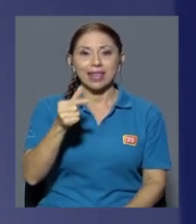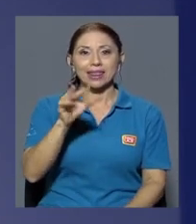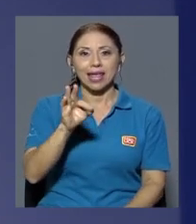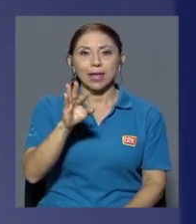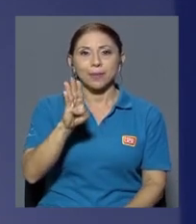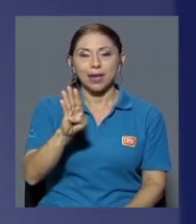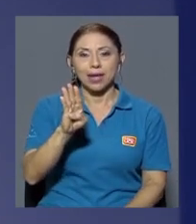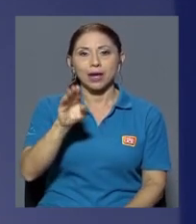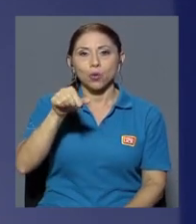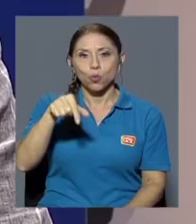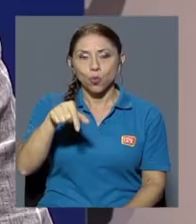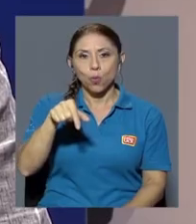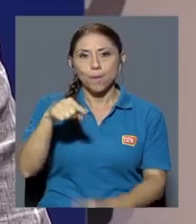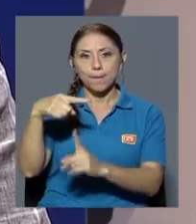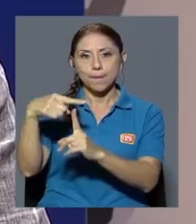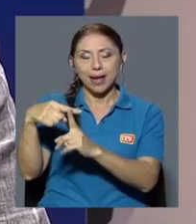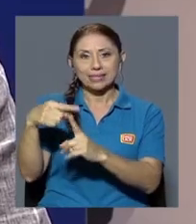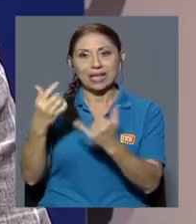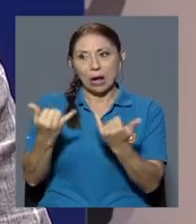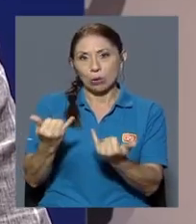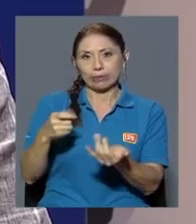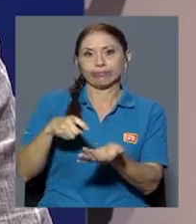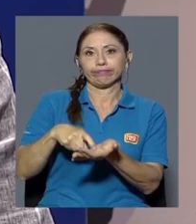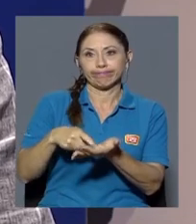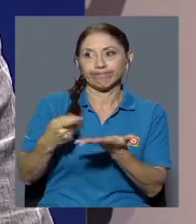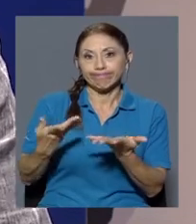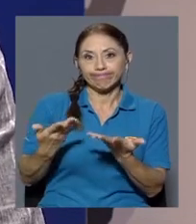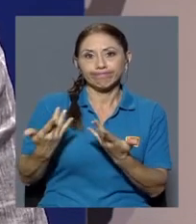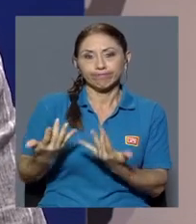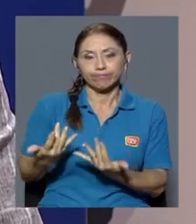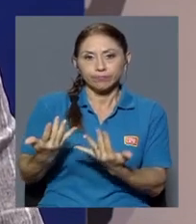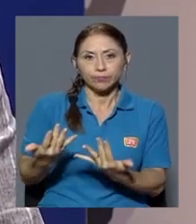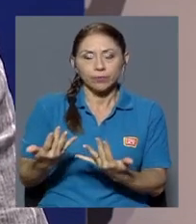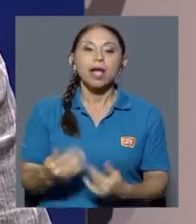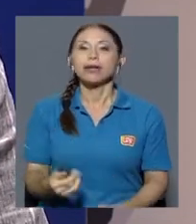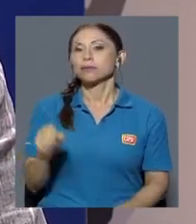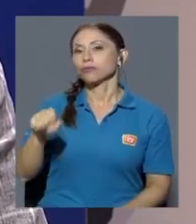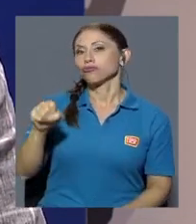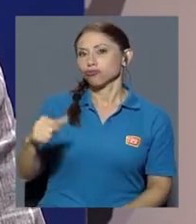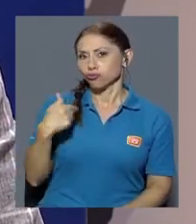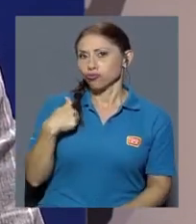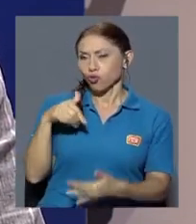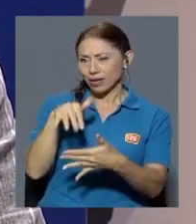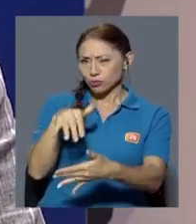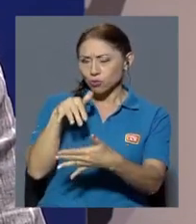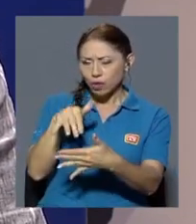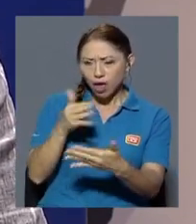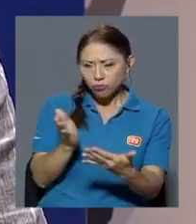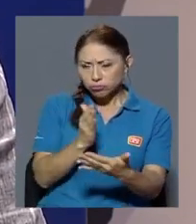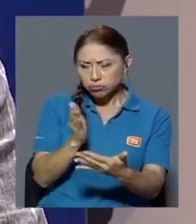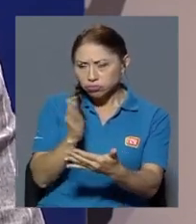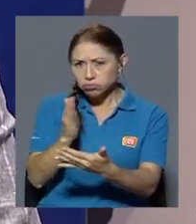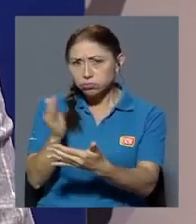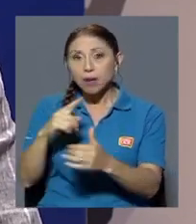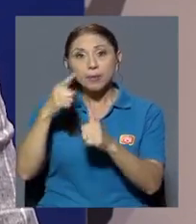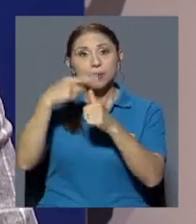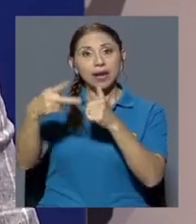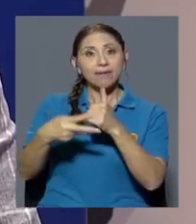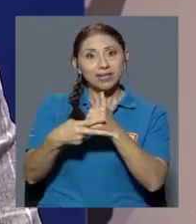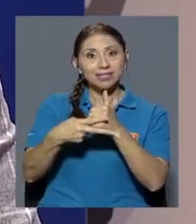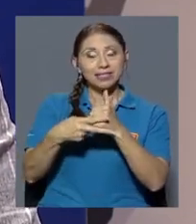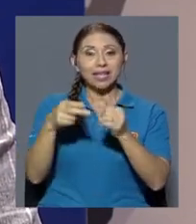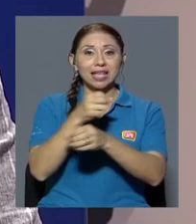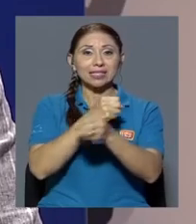nos han cabalgando si eres es yo de lo que estudiado la primera vez que la sala sacó un comunicado